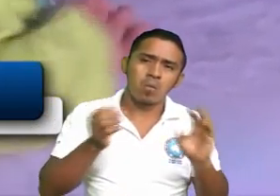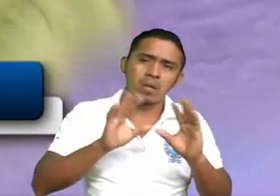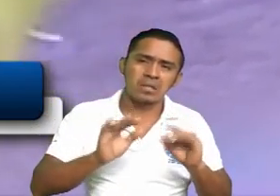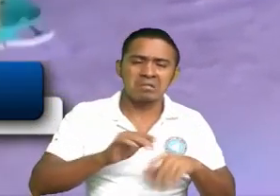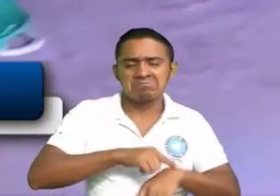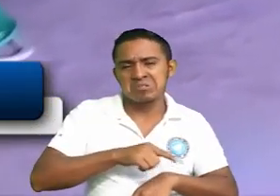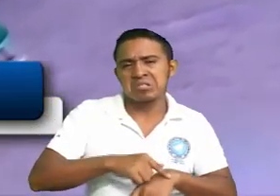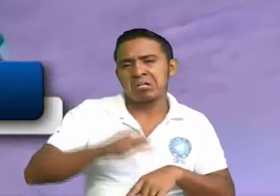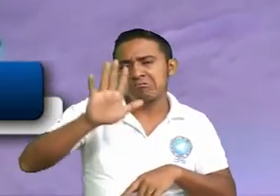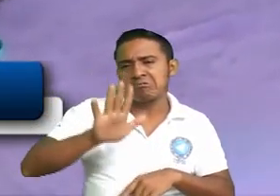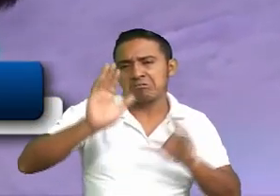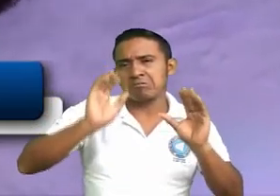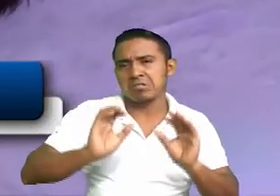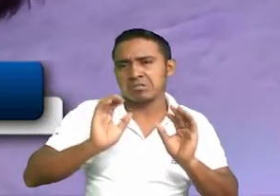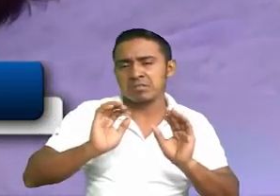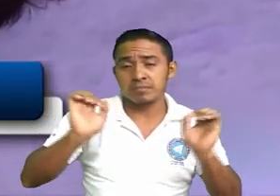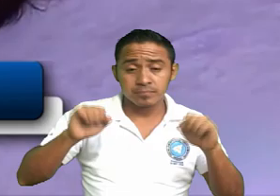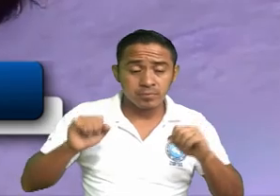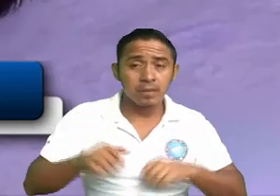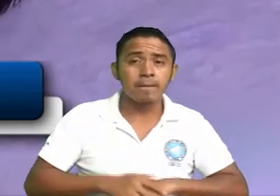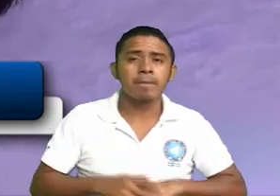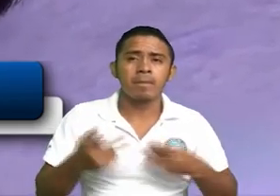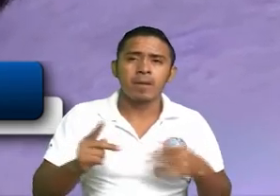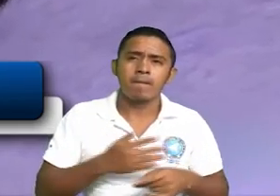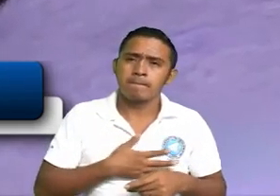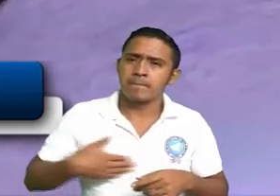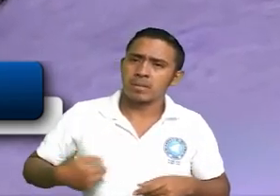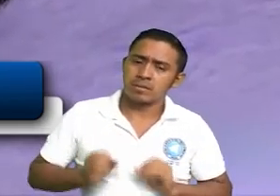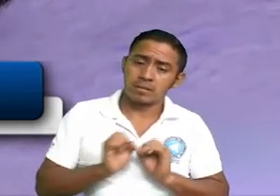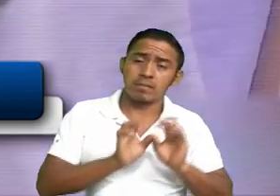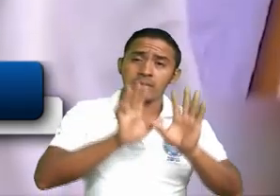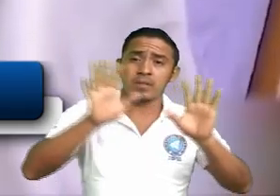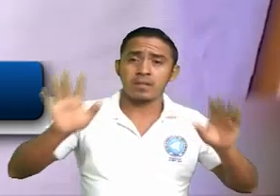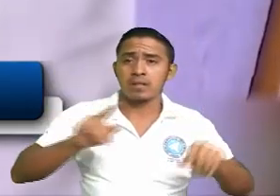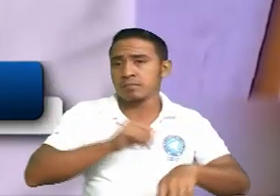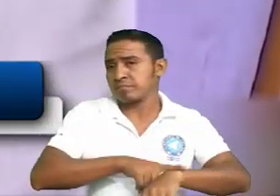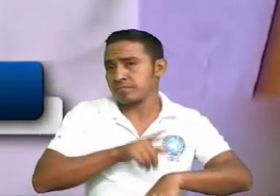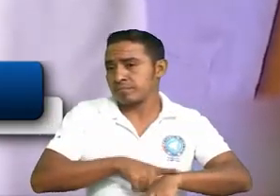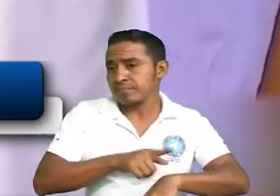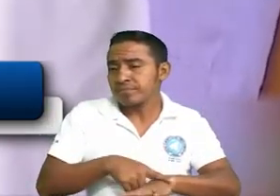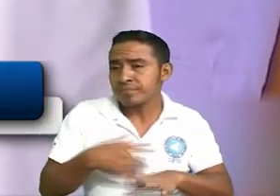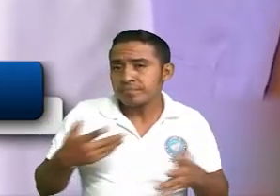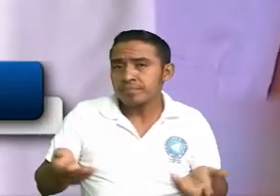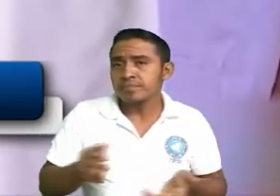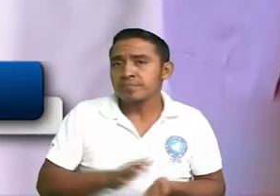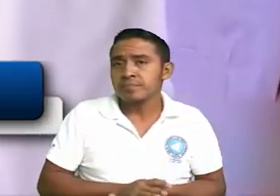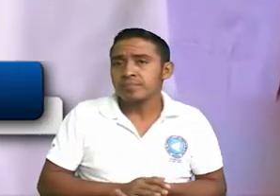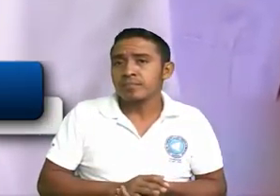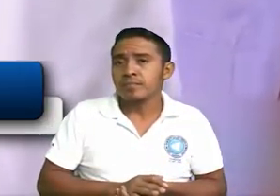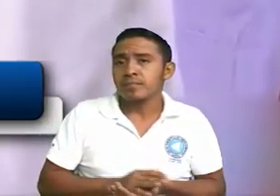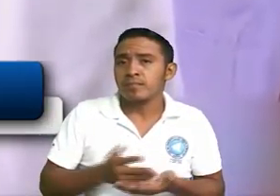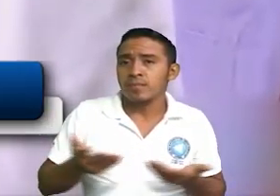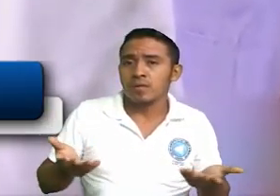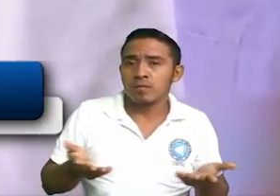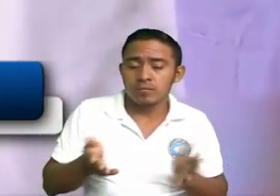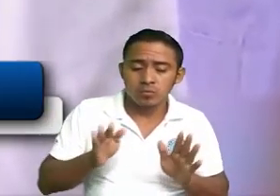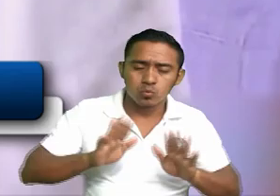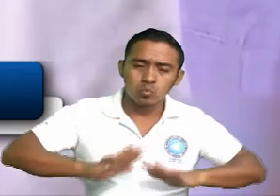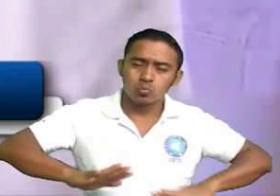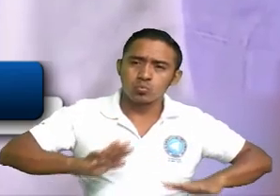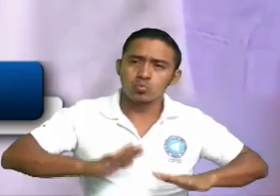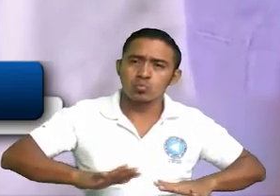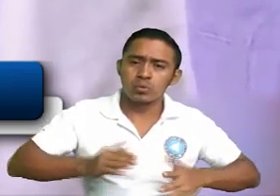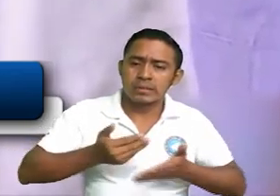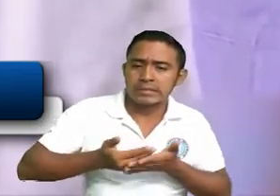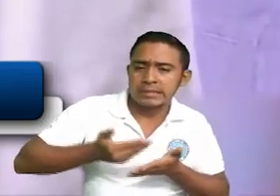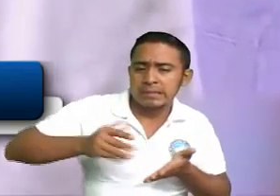por lo menos los primeros 7 días, y es el sol de la primera hora, claro. Sol de las 6 y 7 de la mañana. por lo menos. Ahora, el sol puede variar